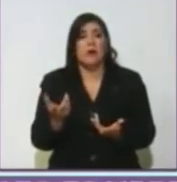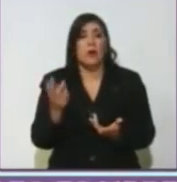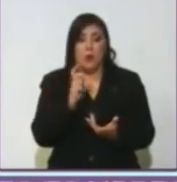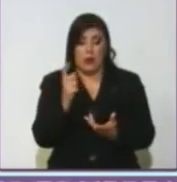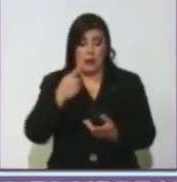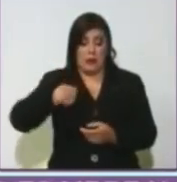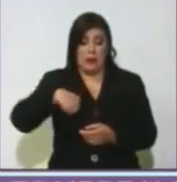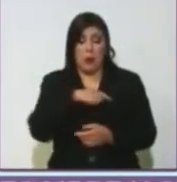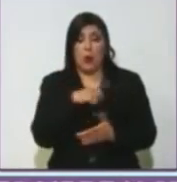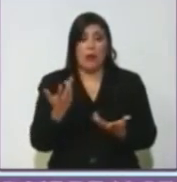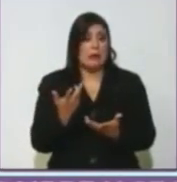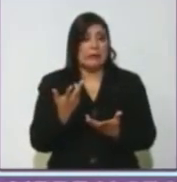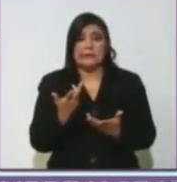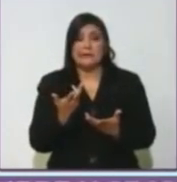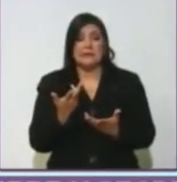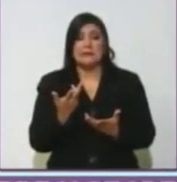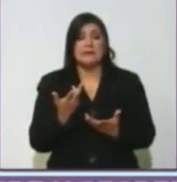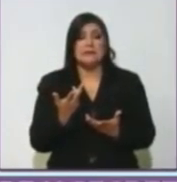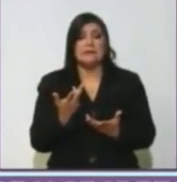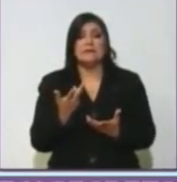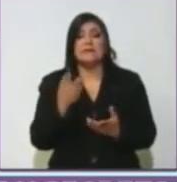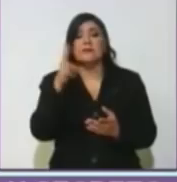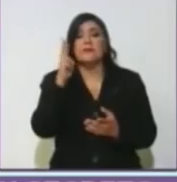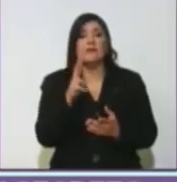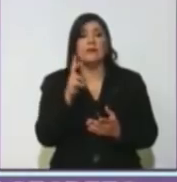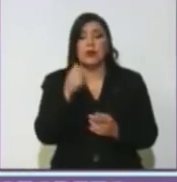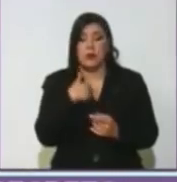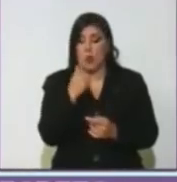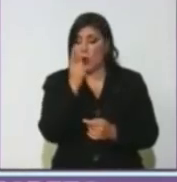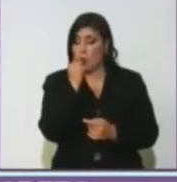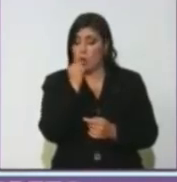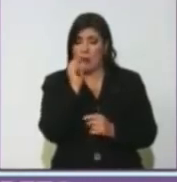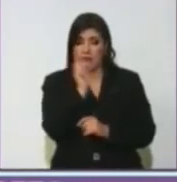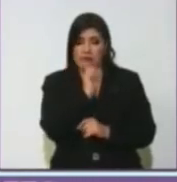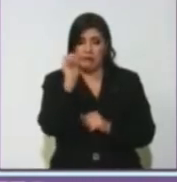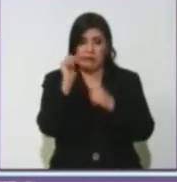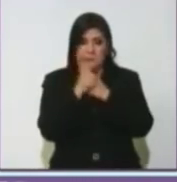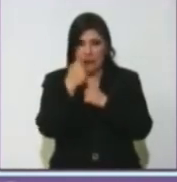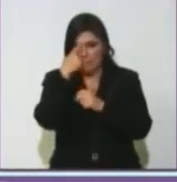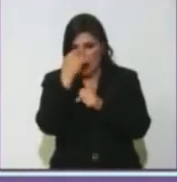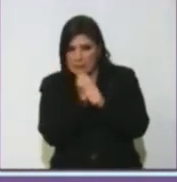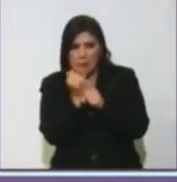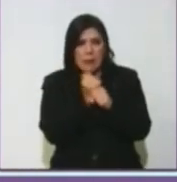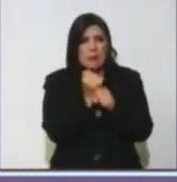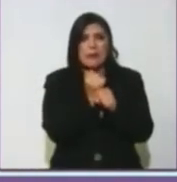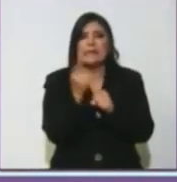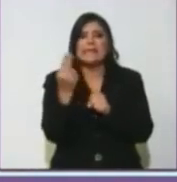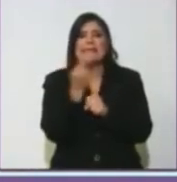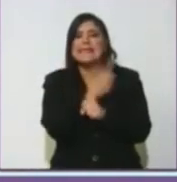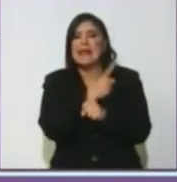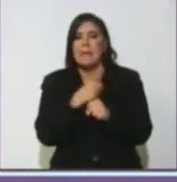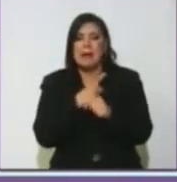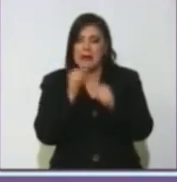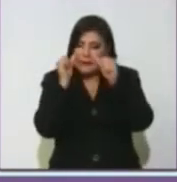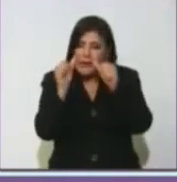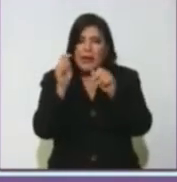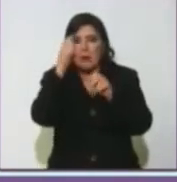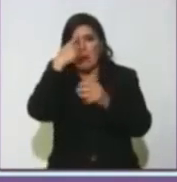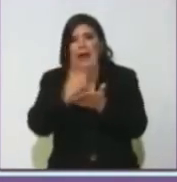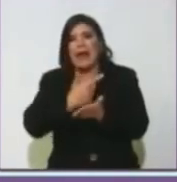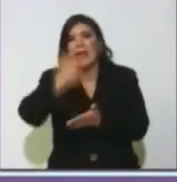precisamente la x con una policía especializada y de investigación lo que son los delitos graves